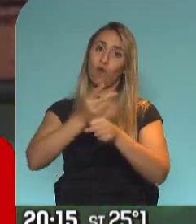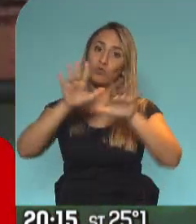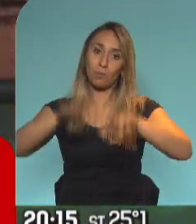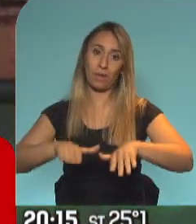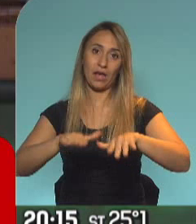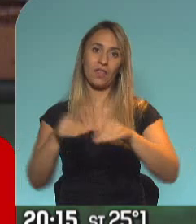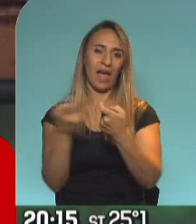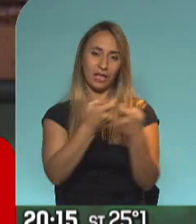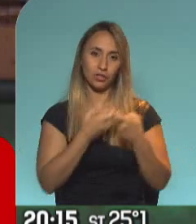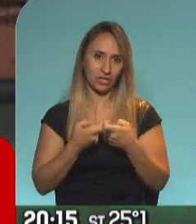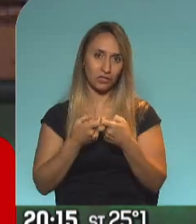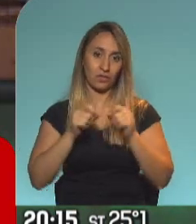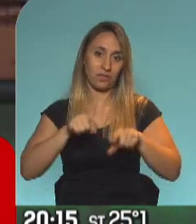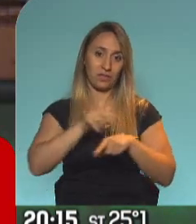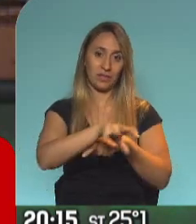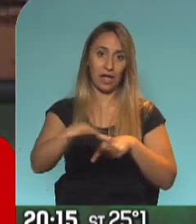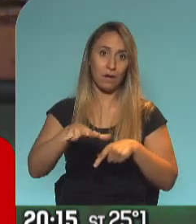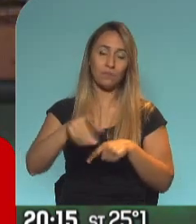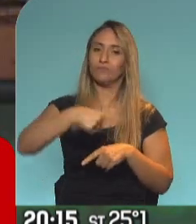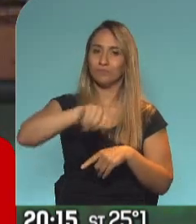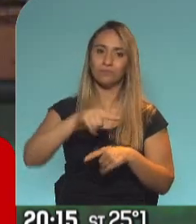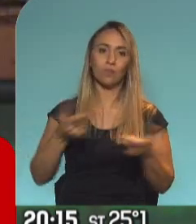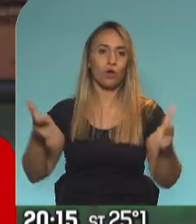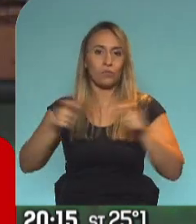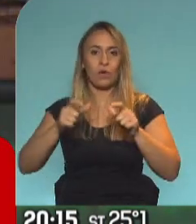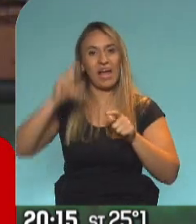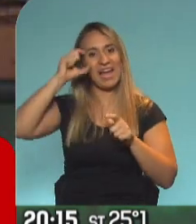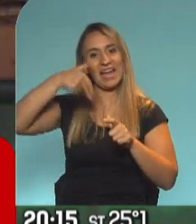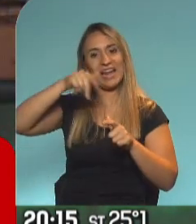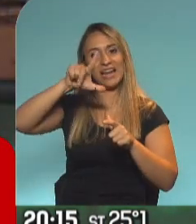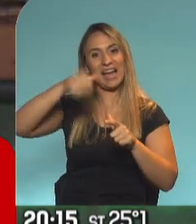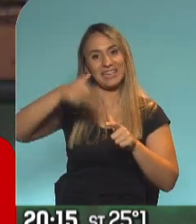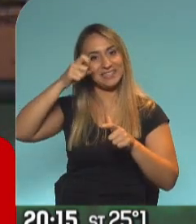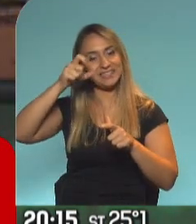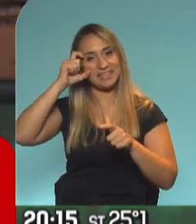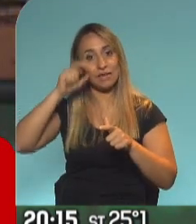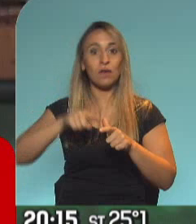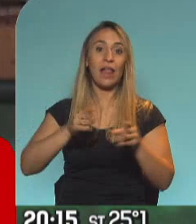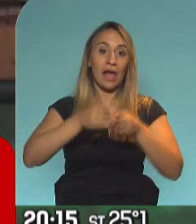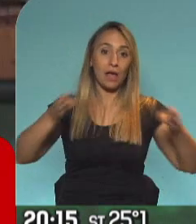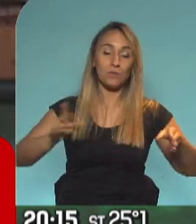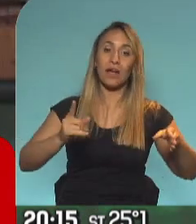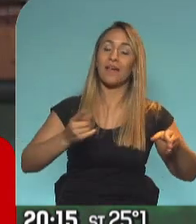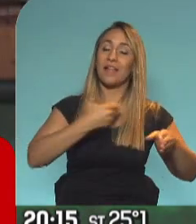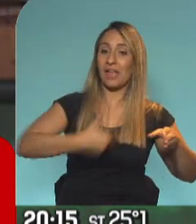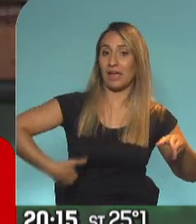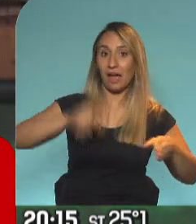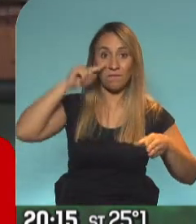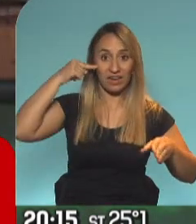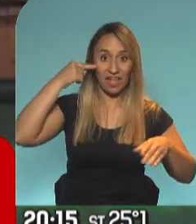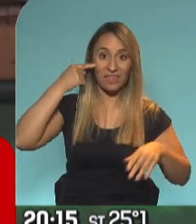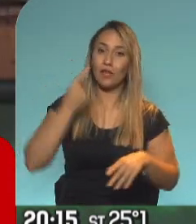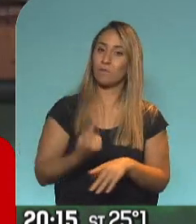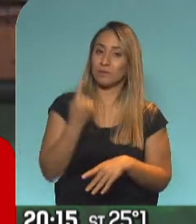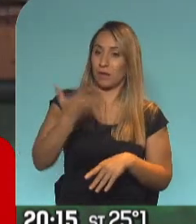las agrupaciones que responden a la mesa de enlace en la era de Alberto Fernández. El primero había sido en marzo pasado, antes de